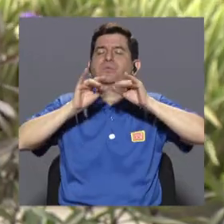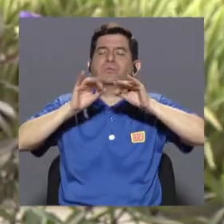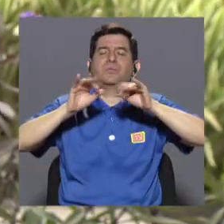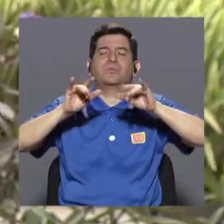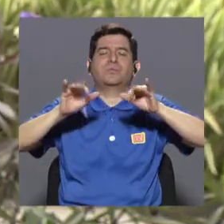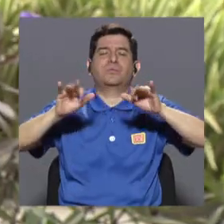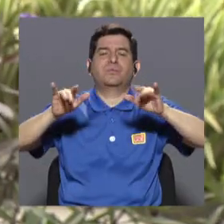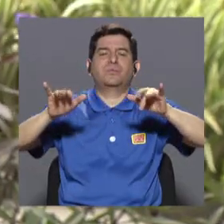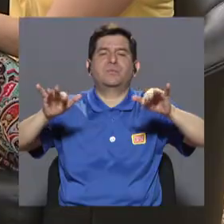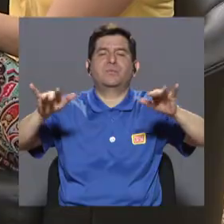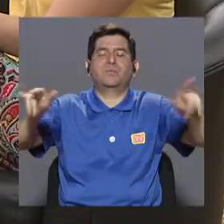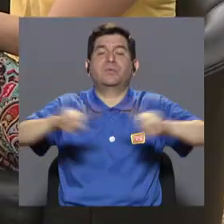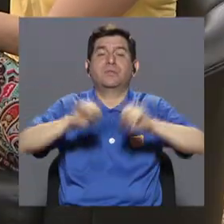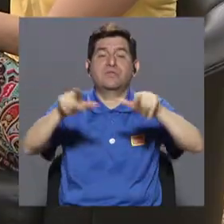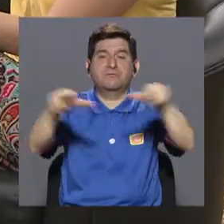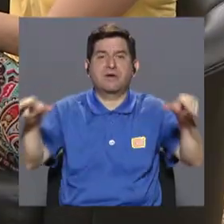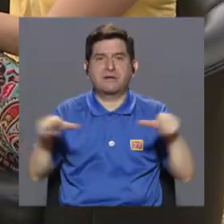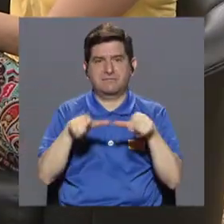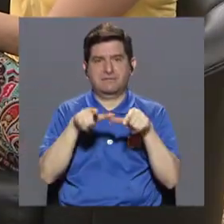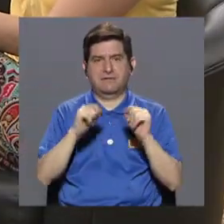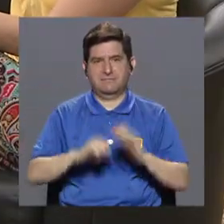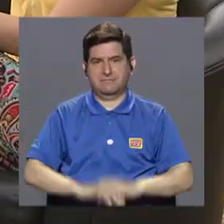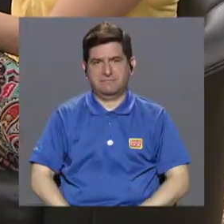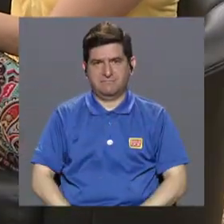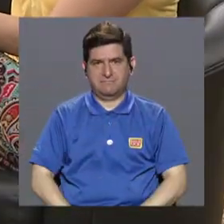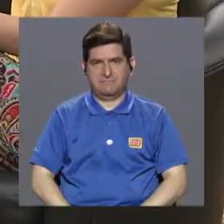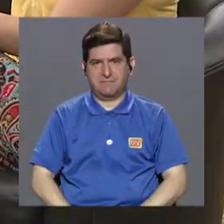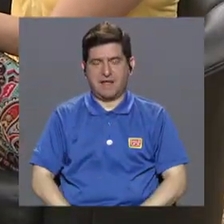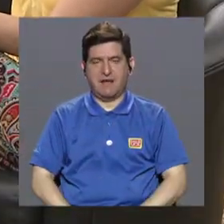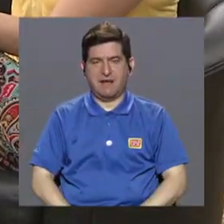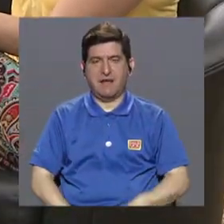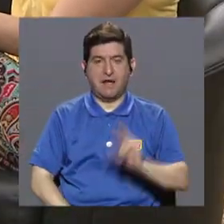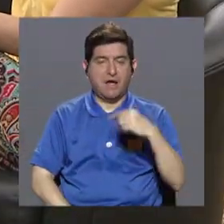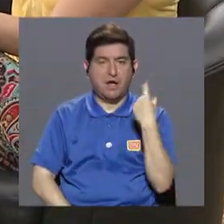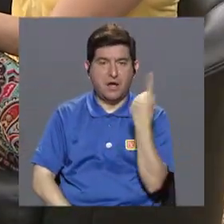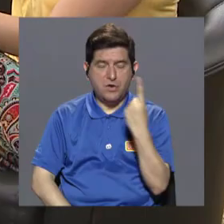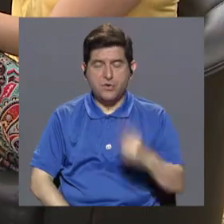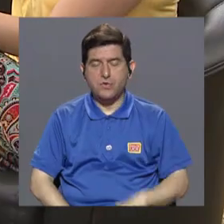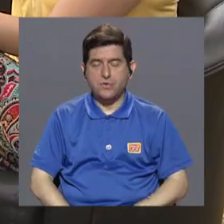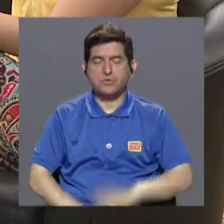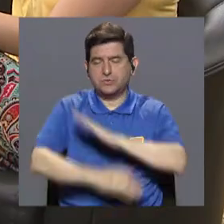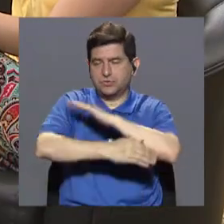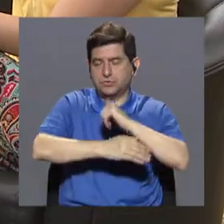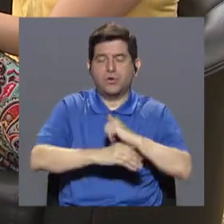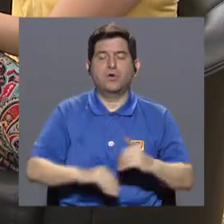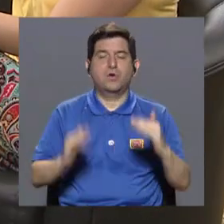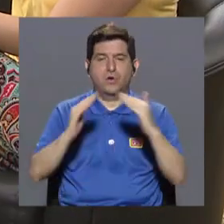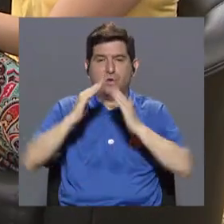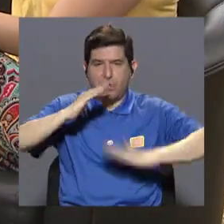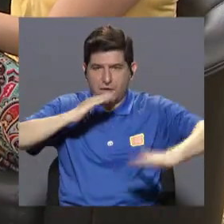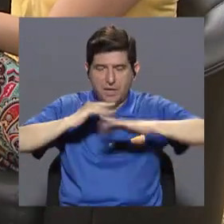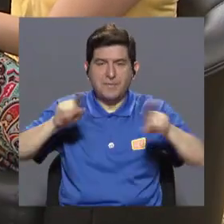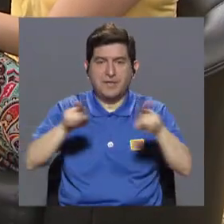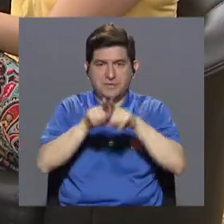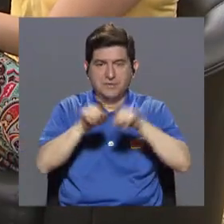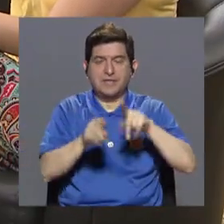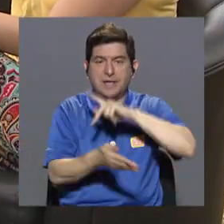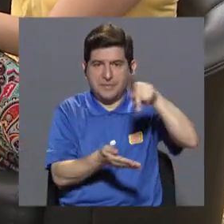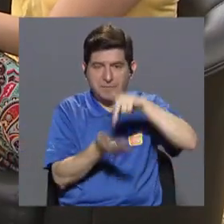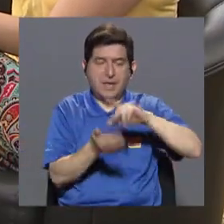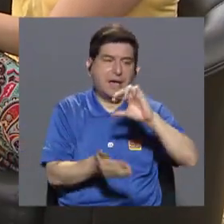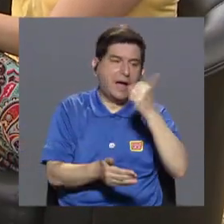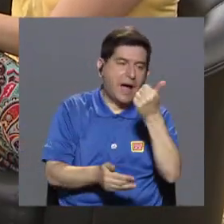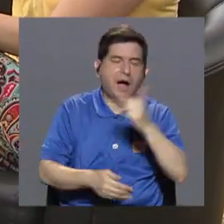se difuminan por diferentes lugares. Entonces se transmiten no solo a sus mascotas en su patio, sino que en los parques a